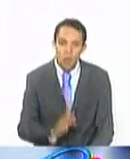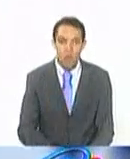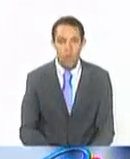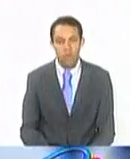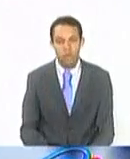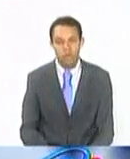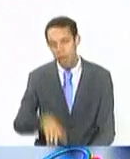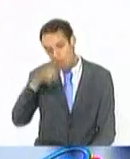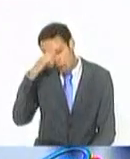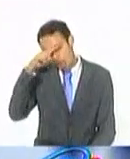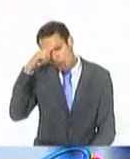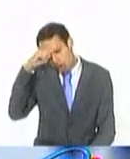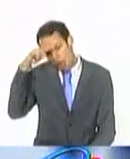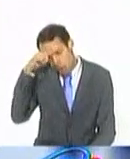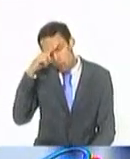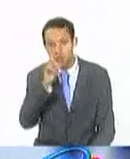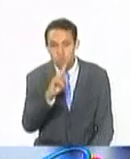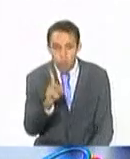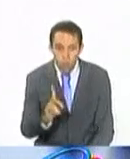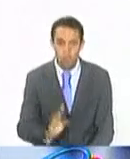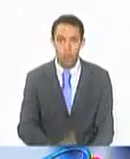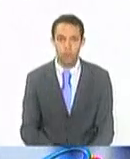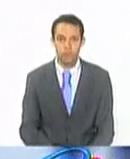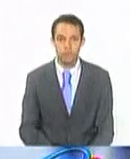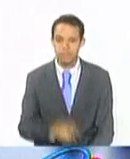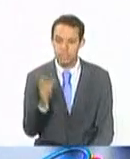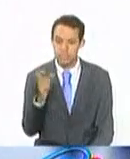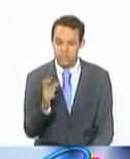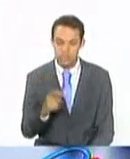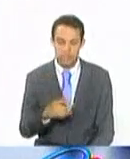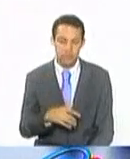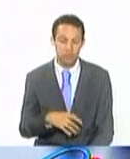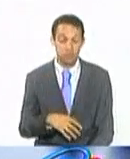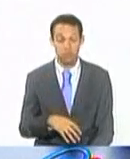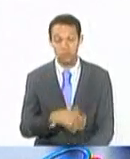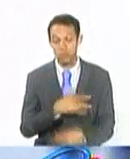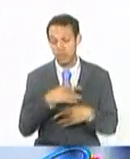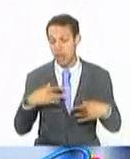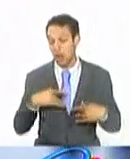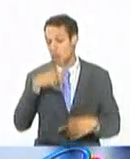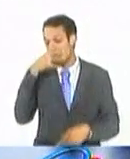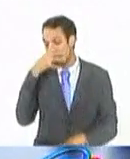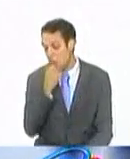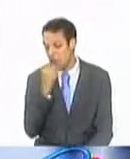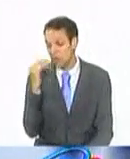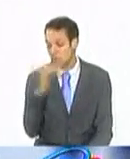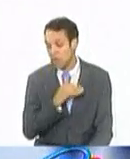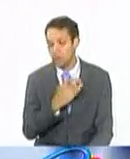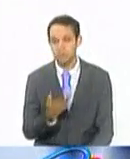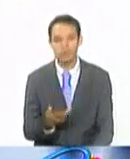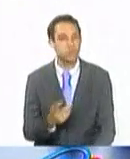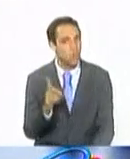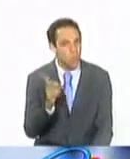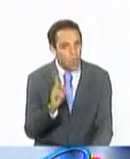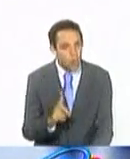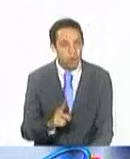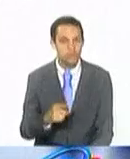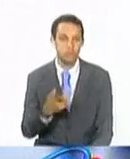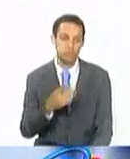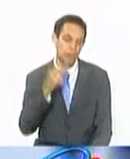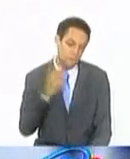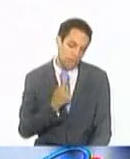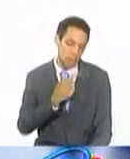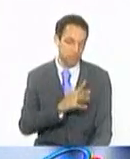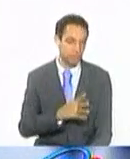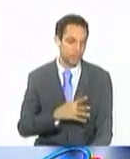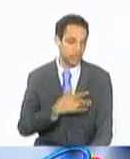fatalista Y seguramente como así se está expresando así se comporta su porque usted ya lo decretó